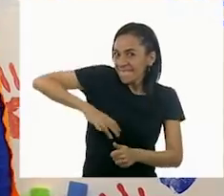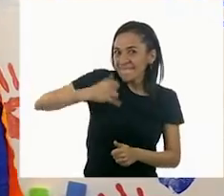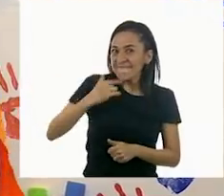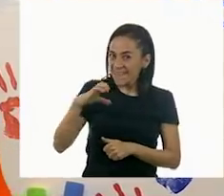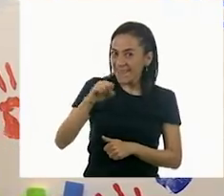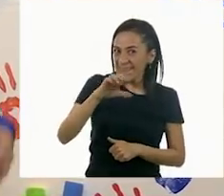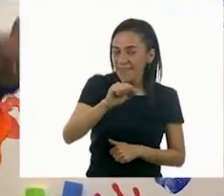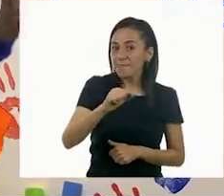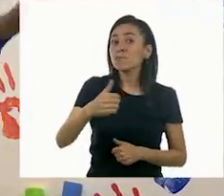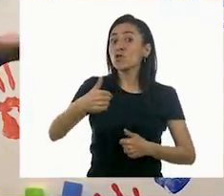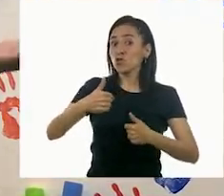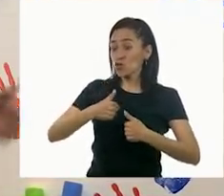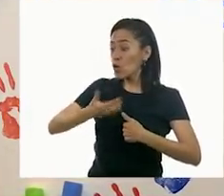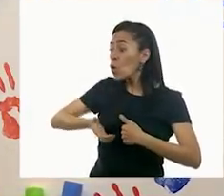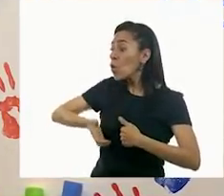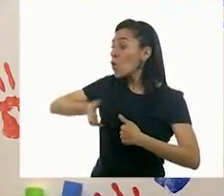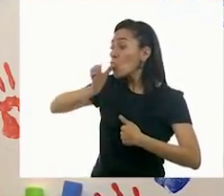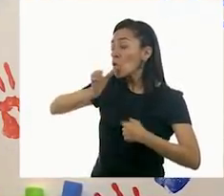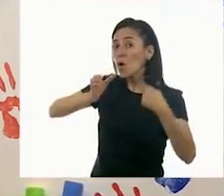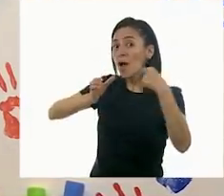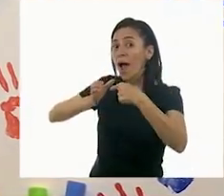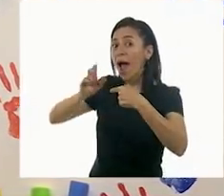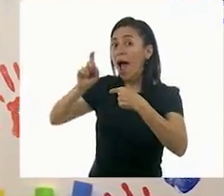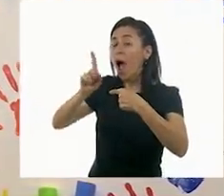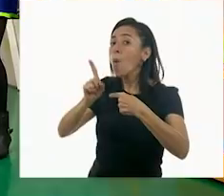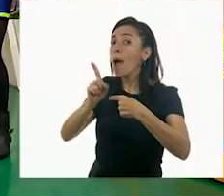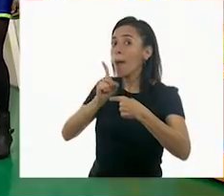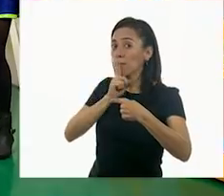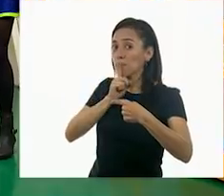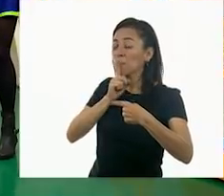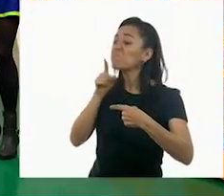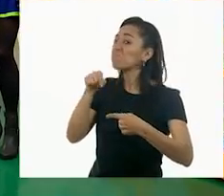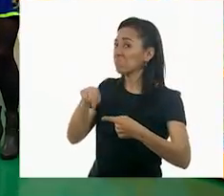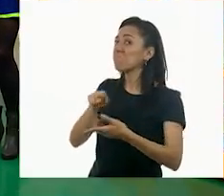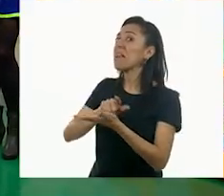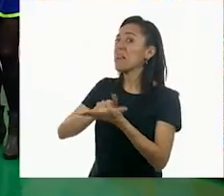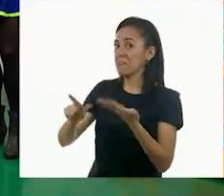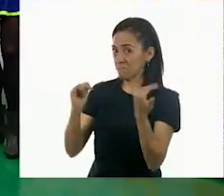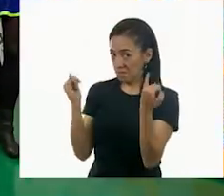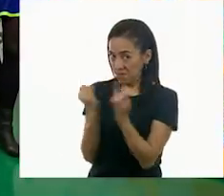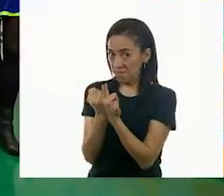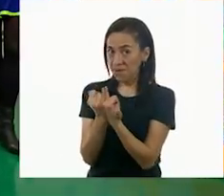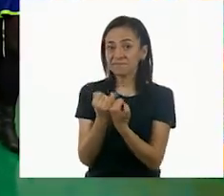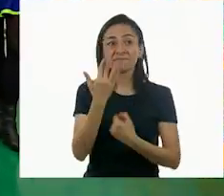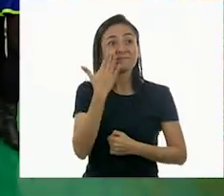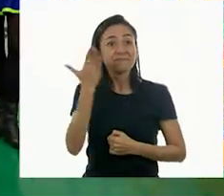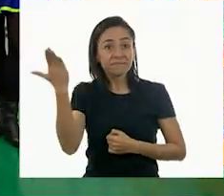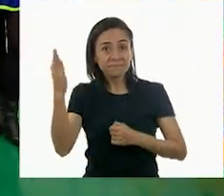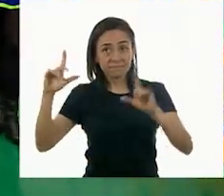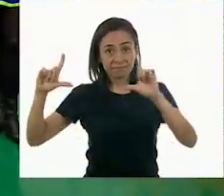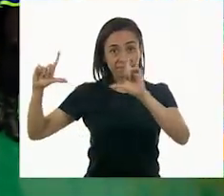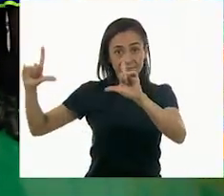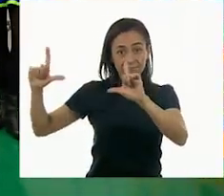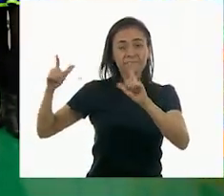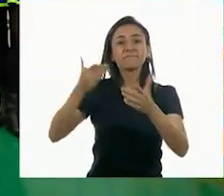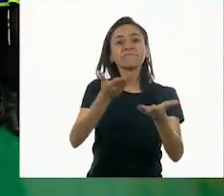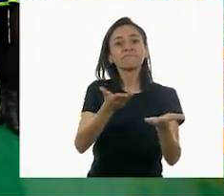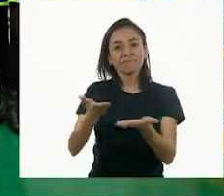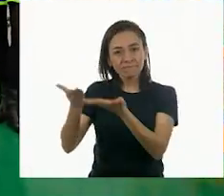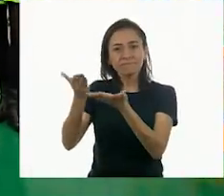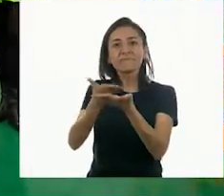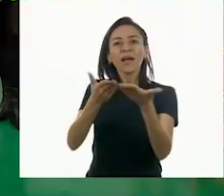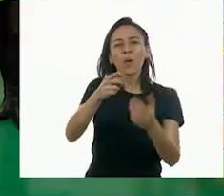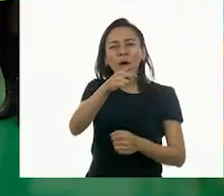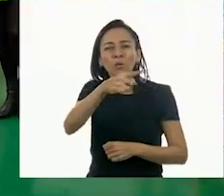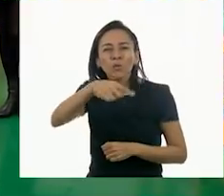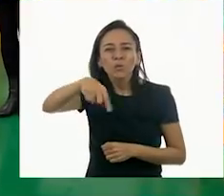potable. Como mostramos en la siguiente tabla, que está de aquel lado, los vamos a invitar a que ustedes